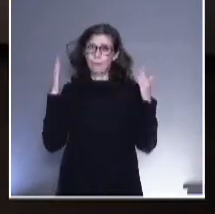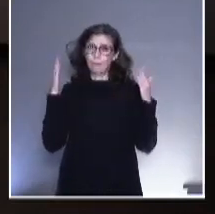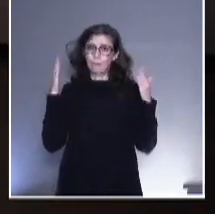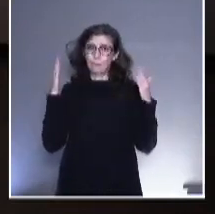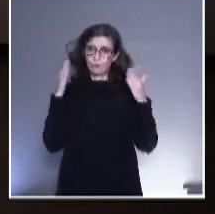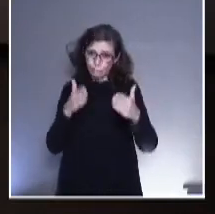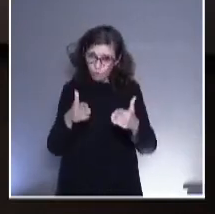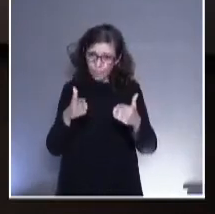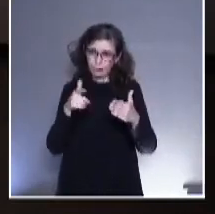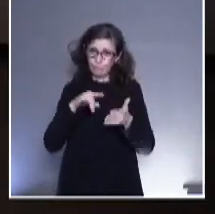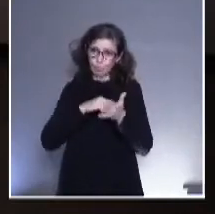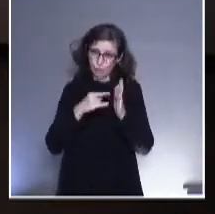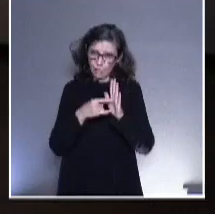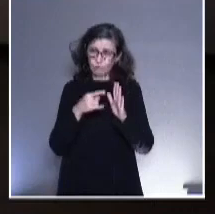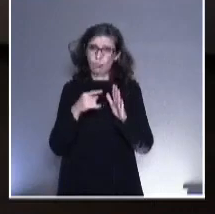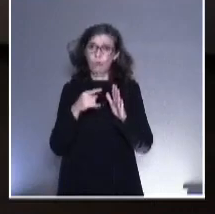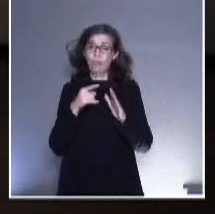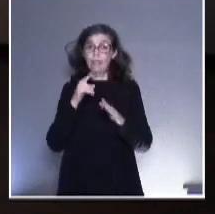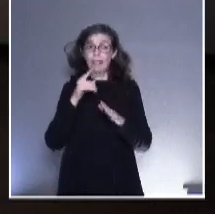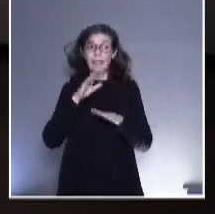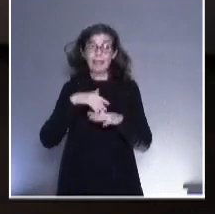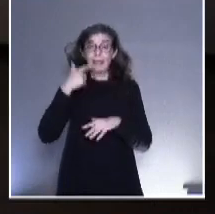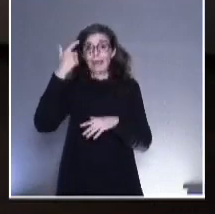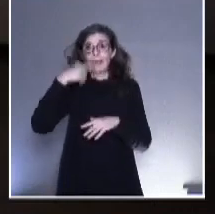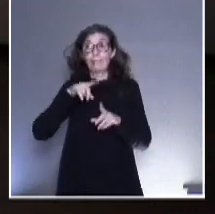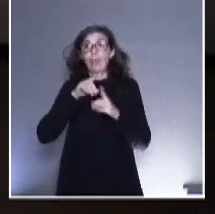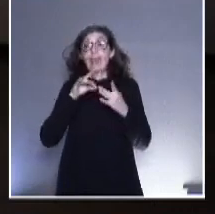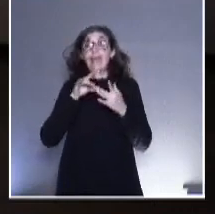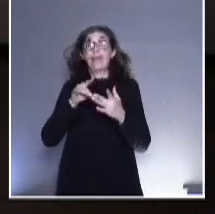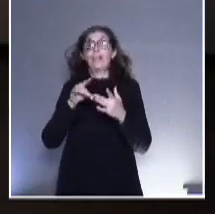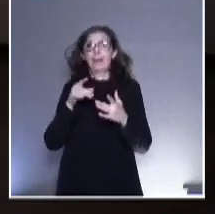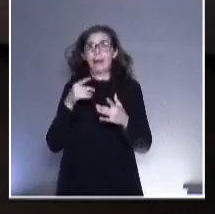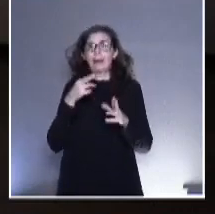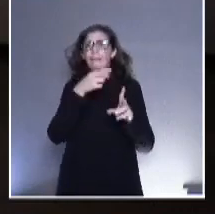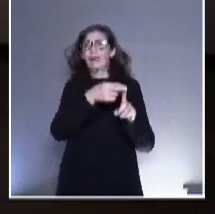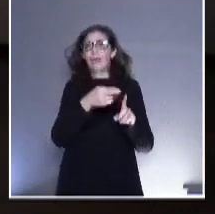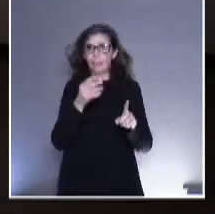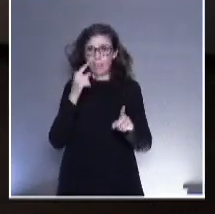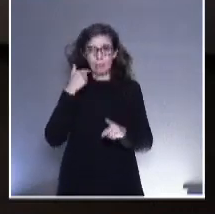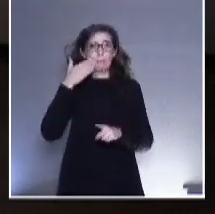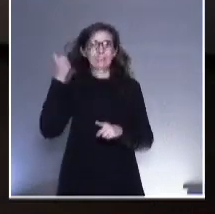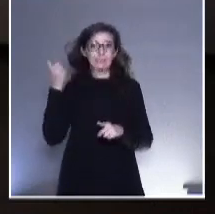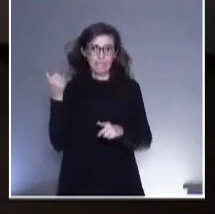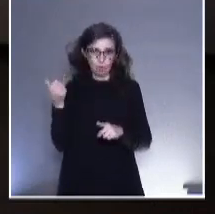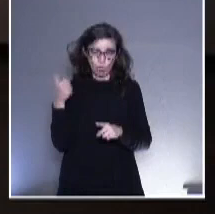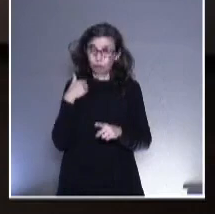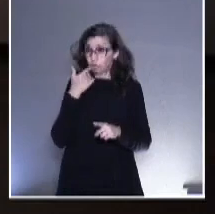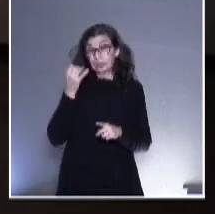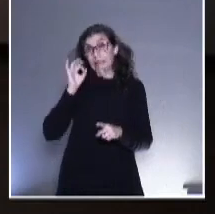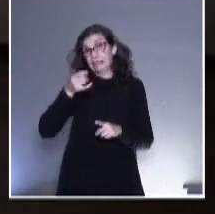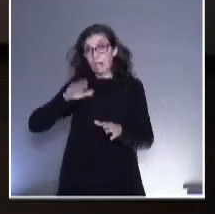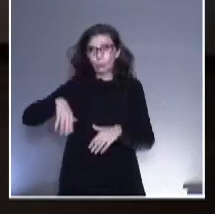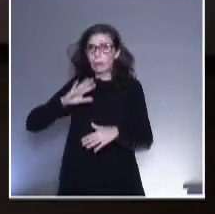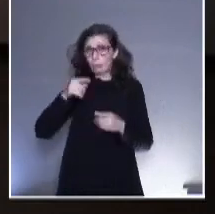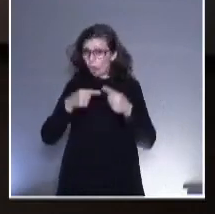y, finalmente, y esto supongo que va por mí, tener líderes referenciales y con prestigio. Bueno, no sé si la última, pero en todas las